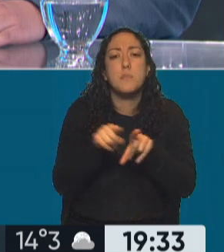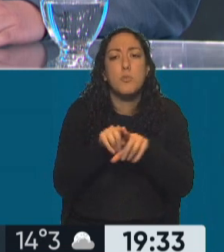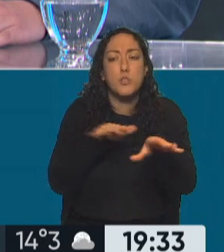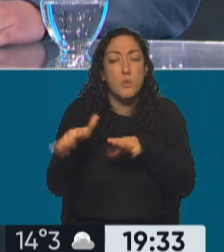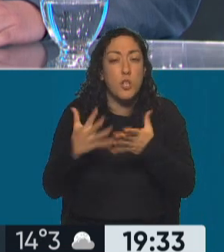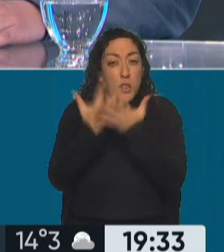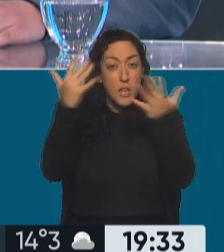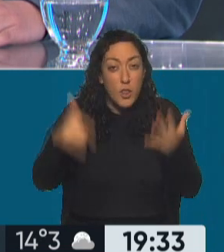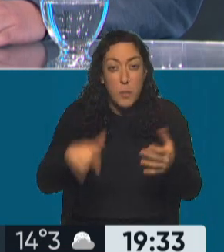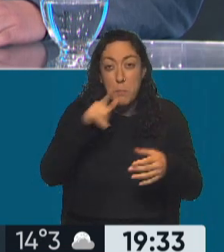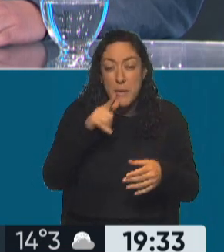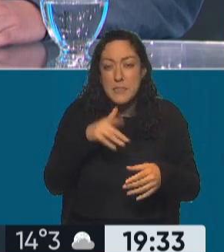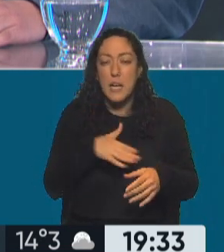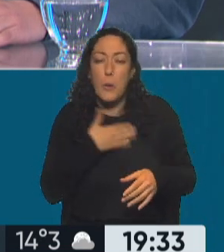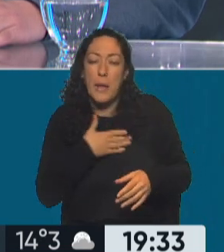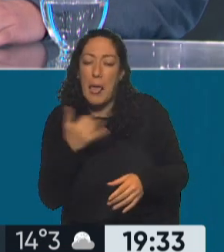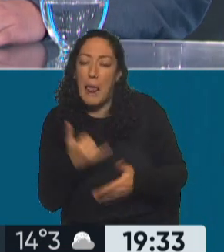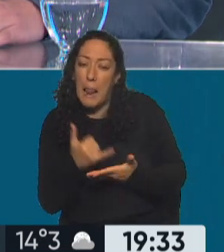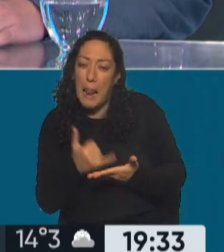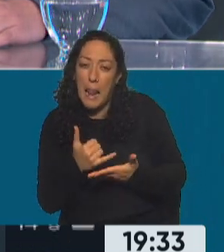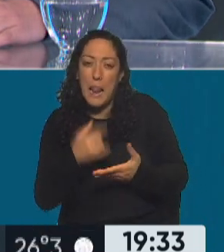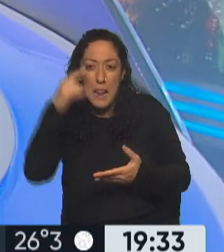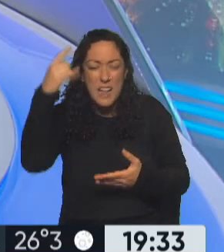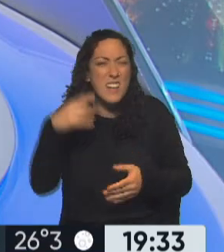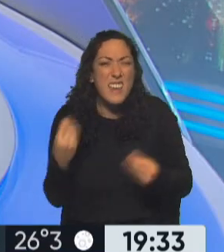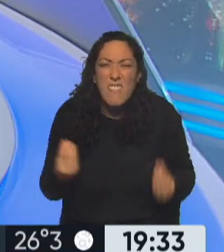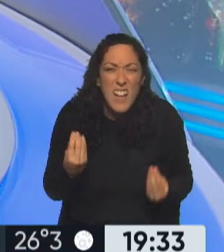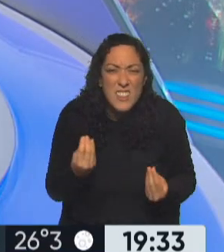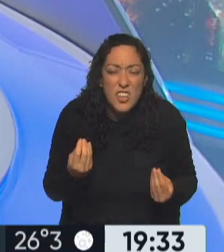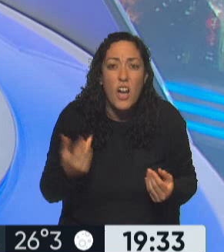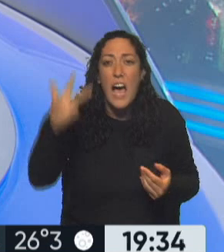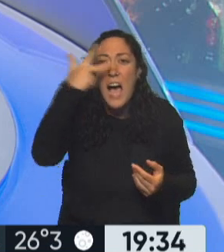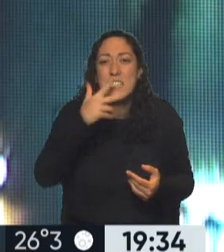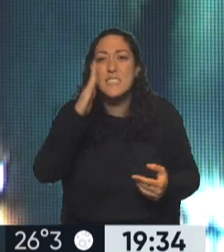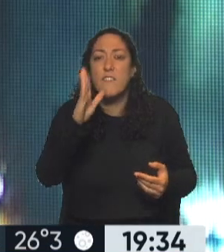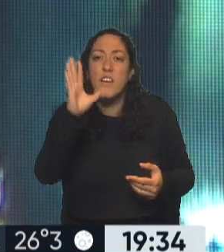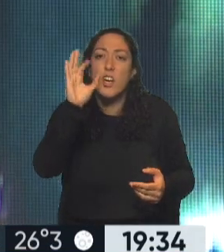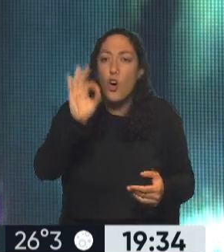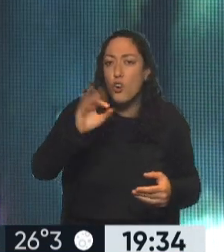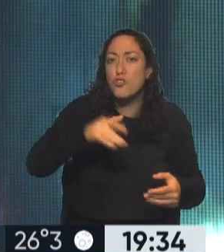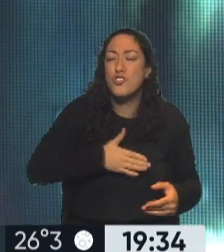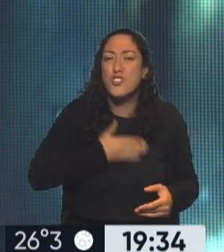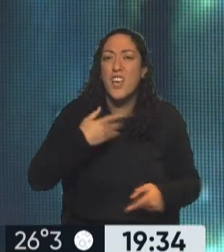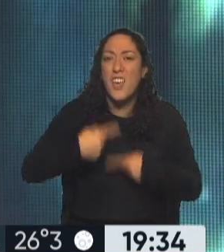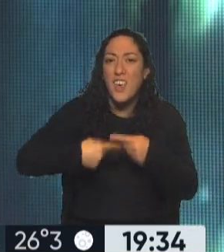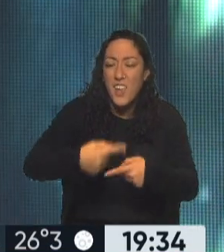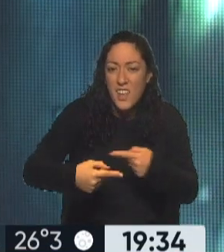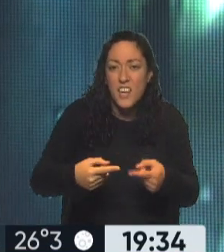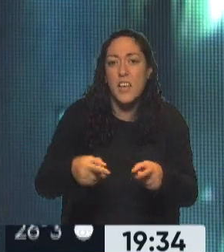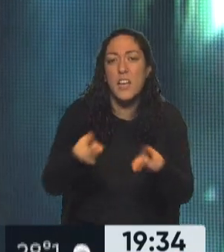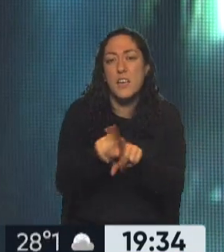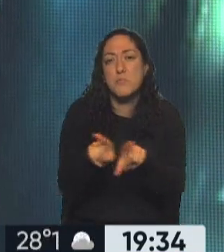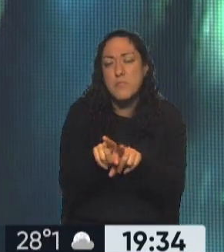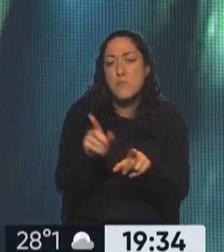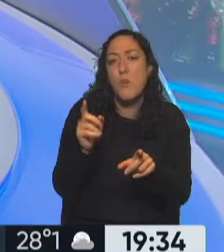una novelita de polka, ¿no? Como No tengo liviana. la menor idea de lo que estás hablando. Es una serie de HBO que se hizo como muy famosa en pandemia, que es una serie medio distópica,